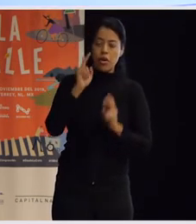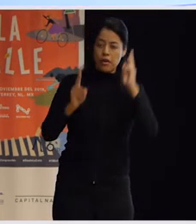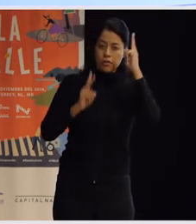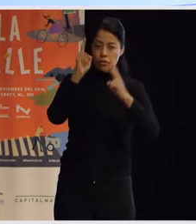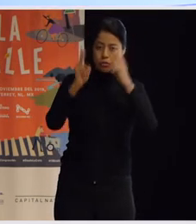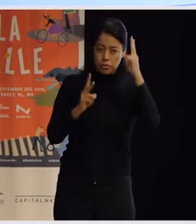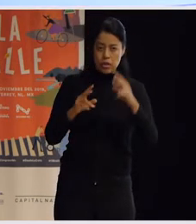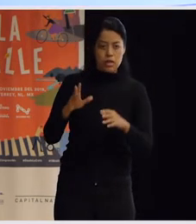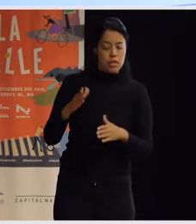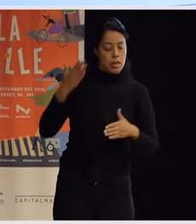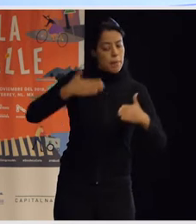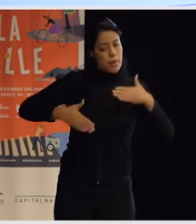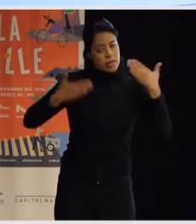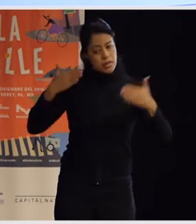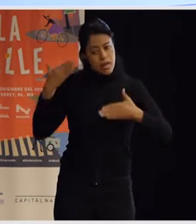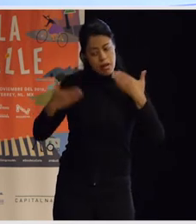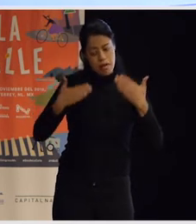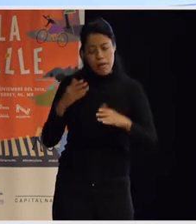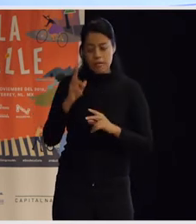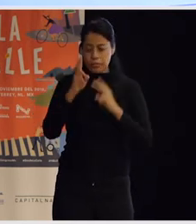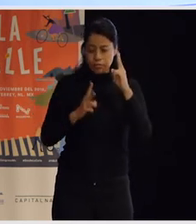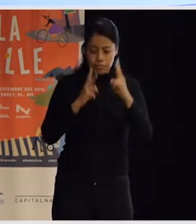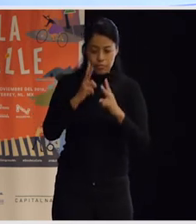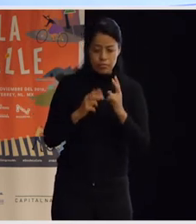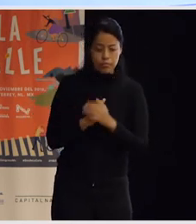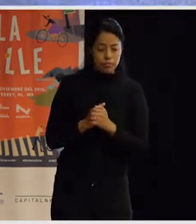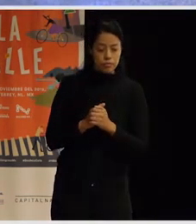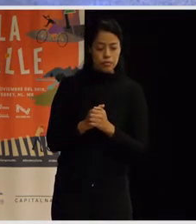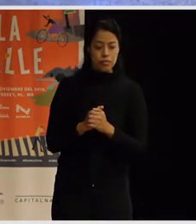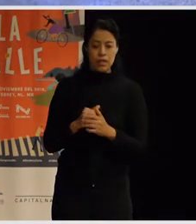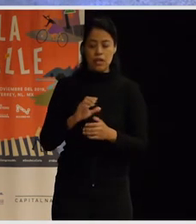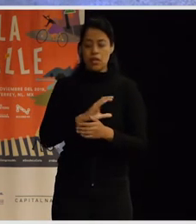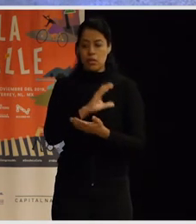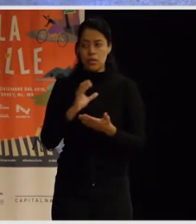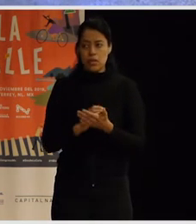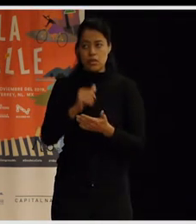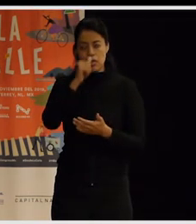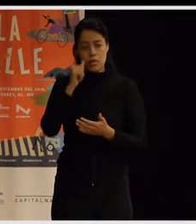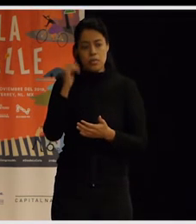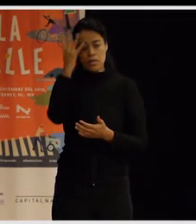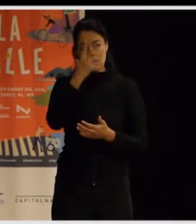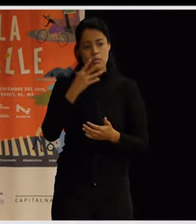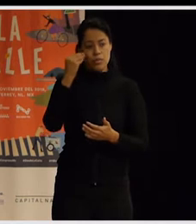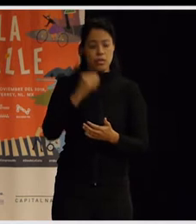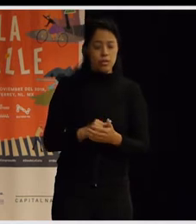sacamos en bici y que se den cuenta que somos la frontera no sólo se vaya del mundo como dice huang a gracias